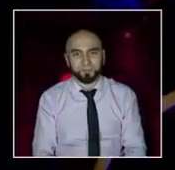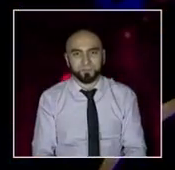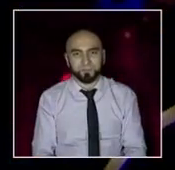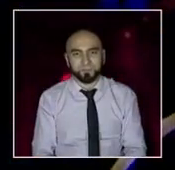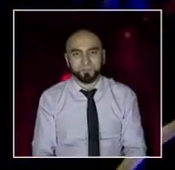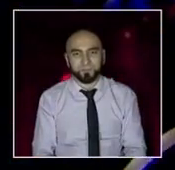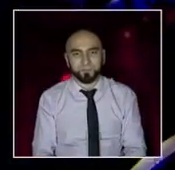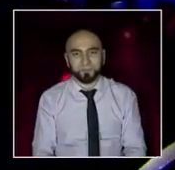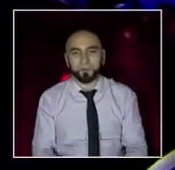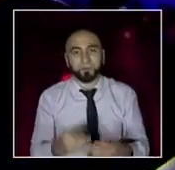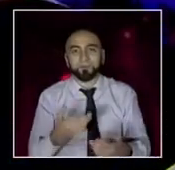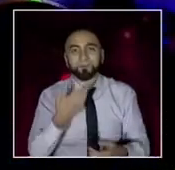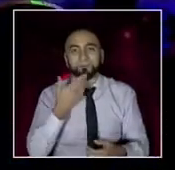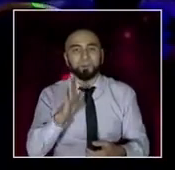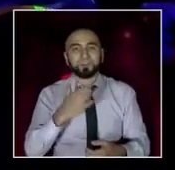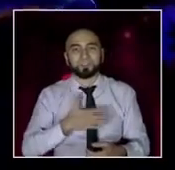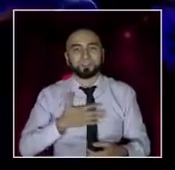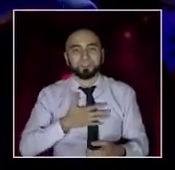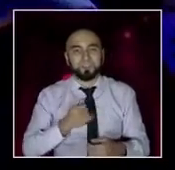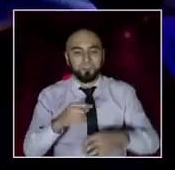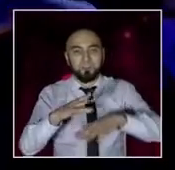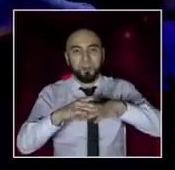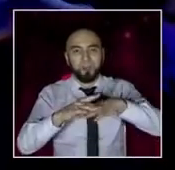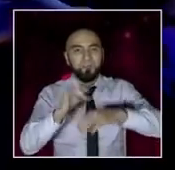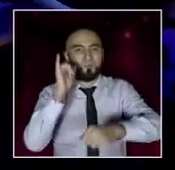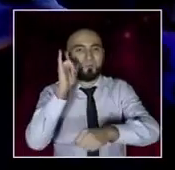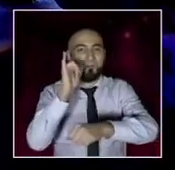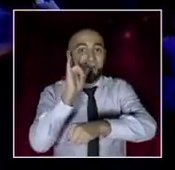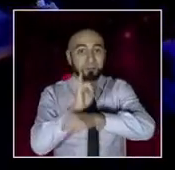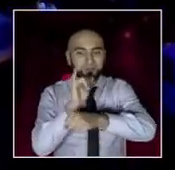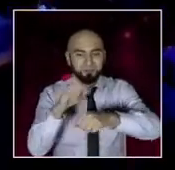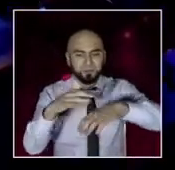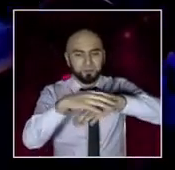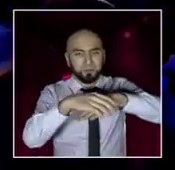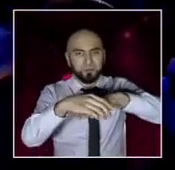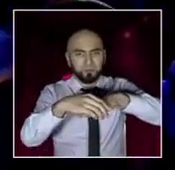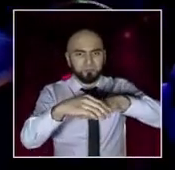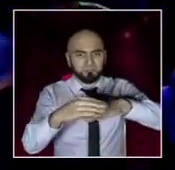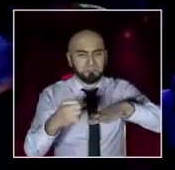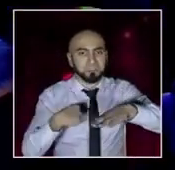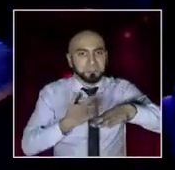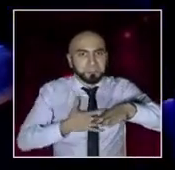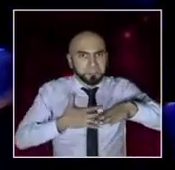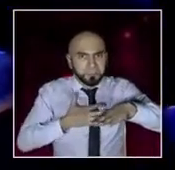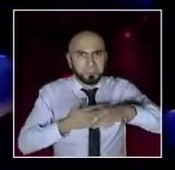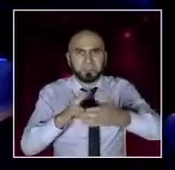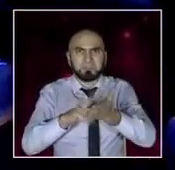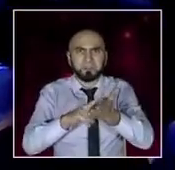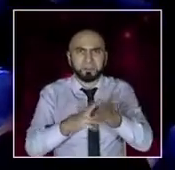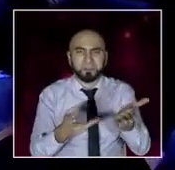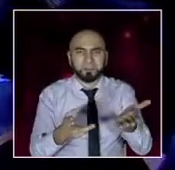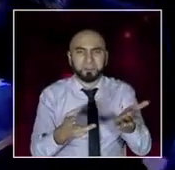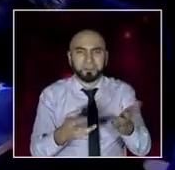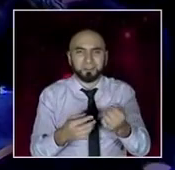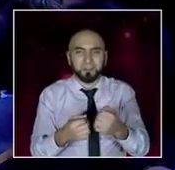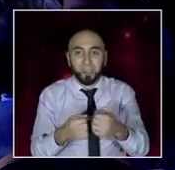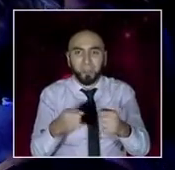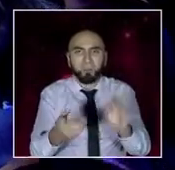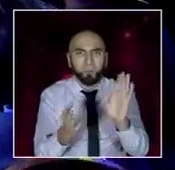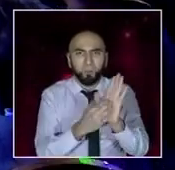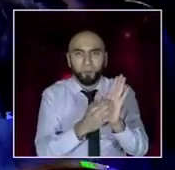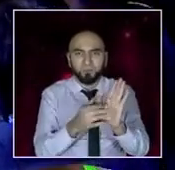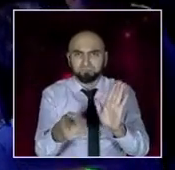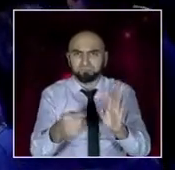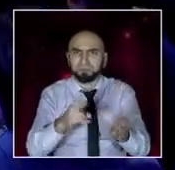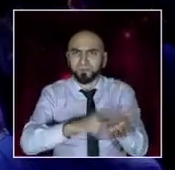Para hacer la mejor sensación que la mano falsa es parte del cuerpo. Y esa es la mejor manera de probarlo. Entonces, hay que mirar